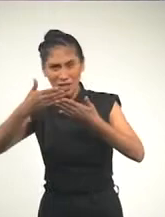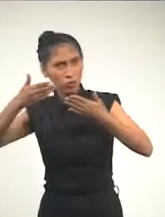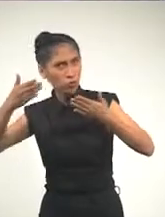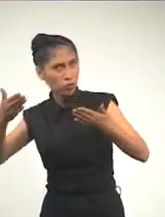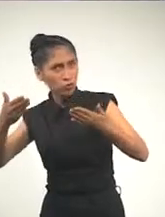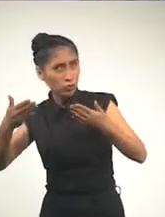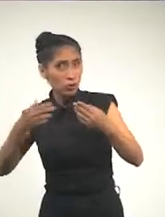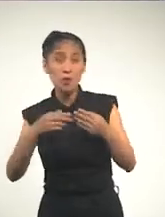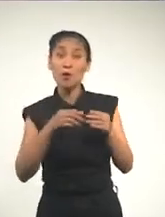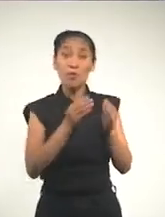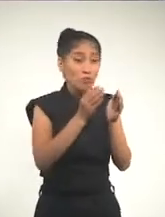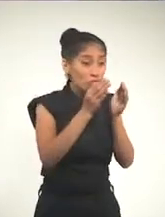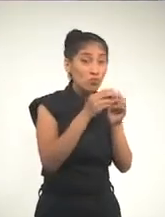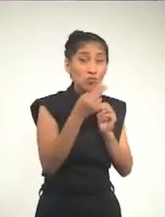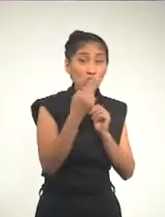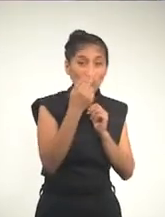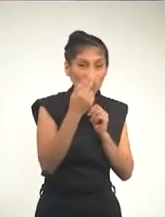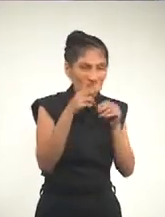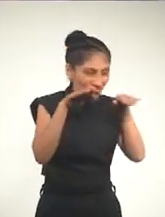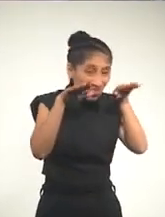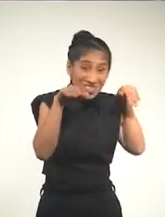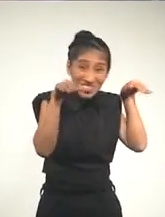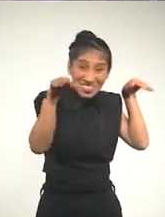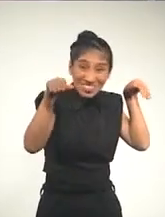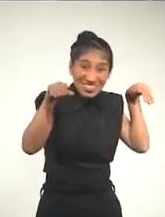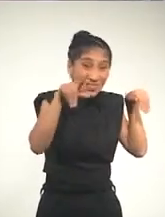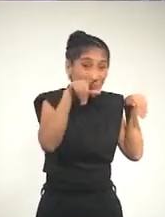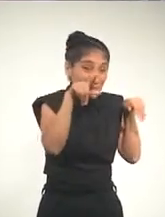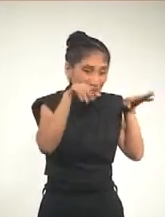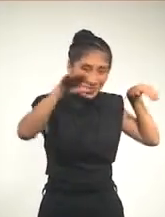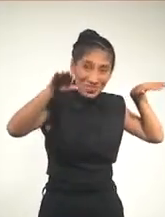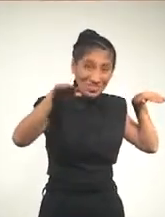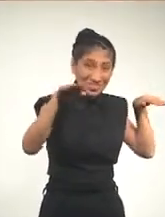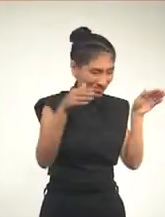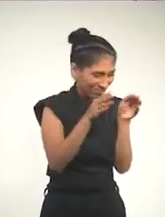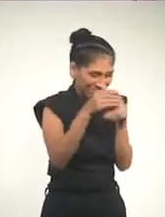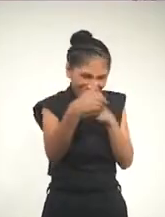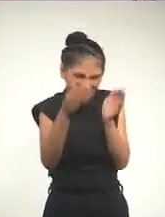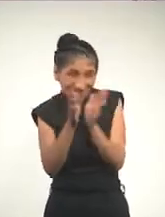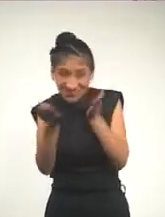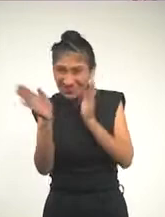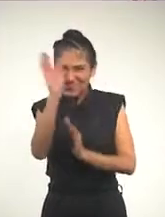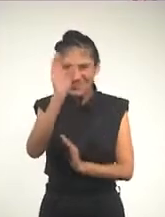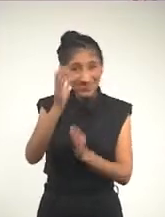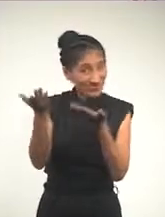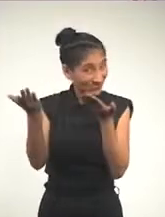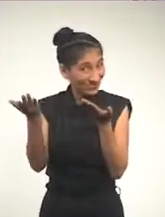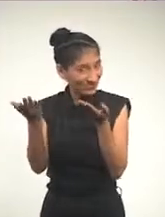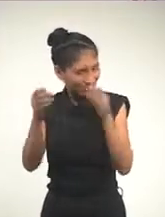qué cosas nos pueden servir para el nido del pichoncito? ¡Sí! ¡Sí!